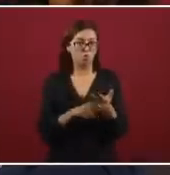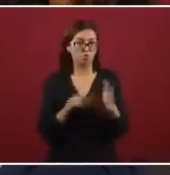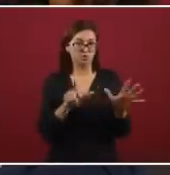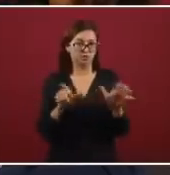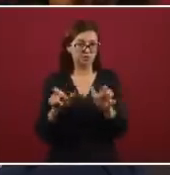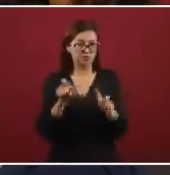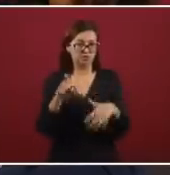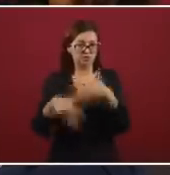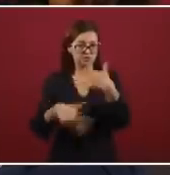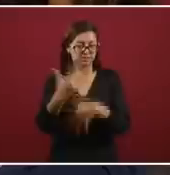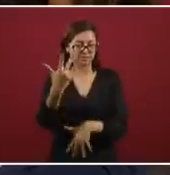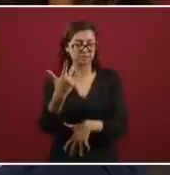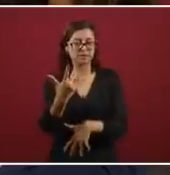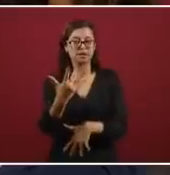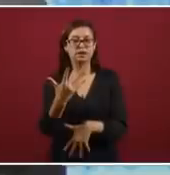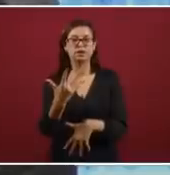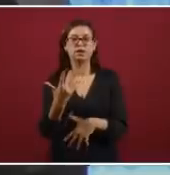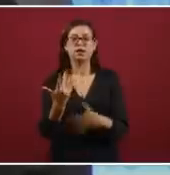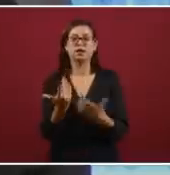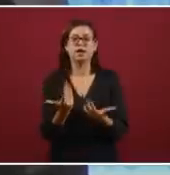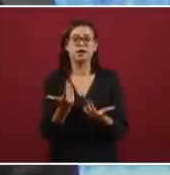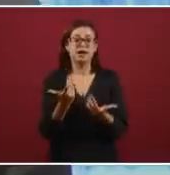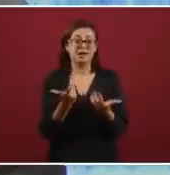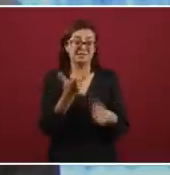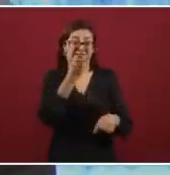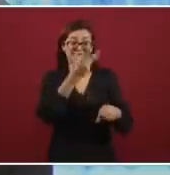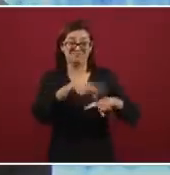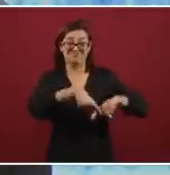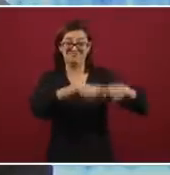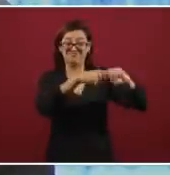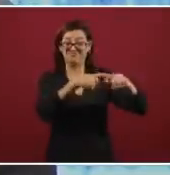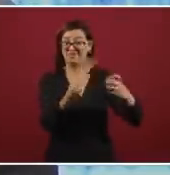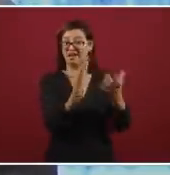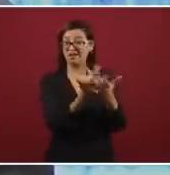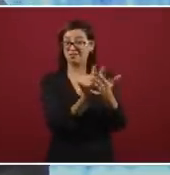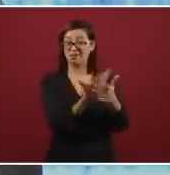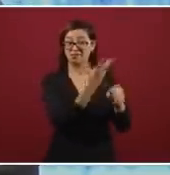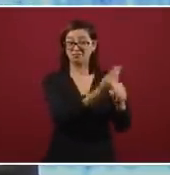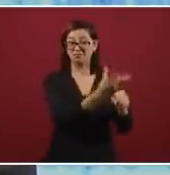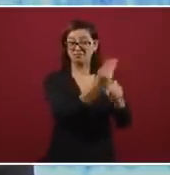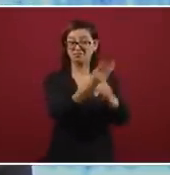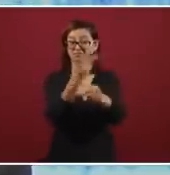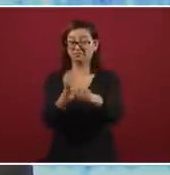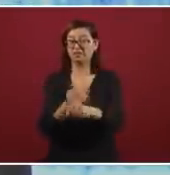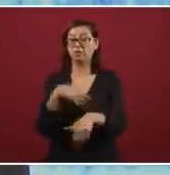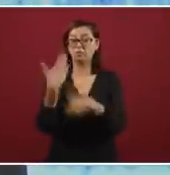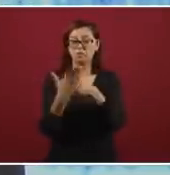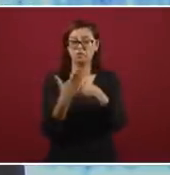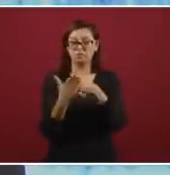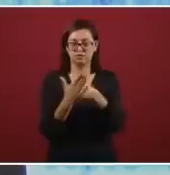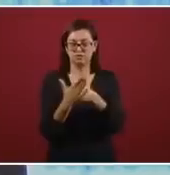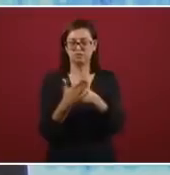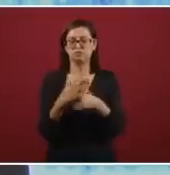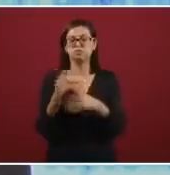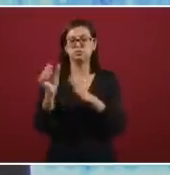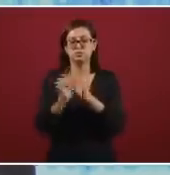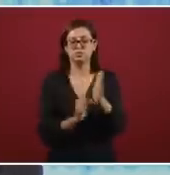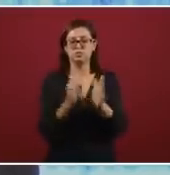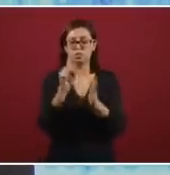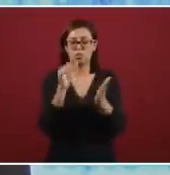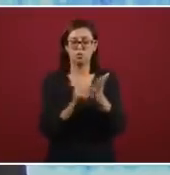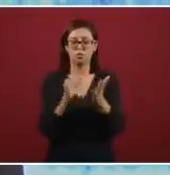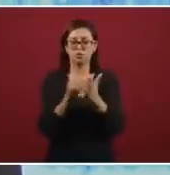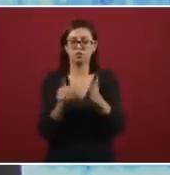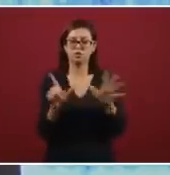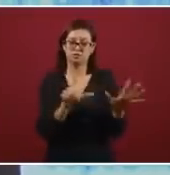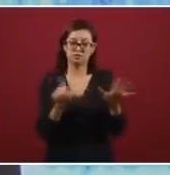1.715. Con este diferimiento de 32.000, estimamos que el próximo mes va a ser de 1.700.000. Si